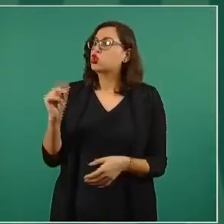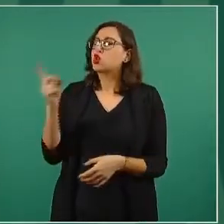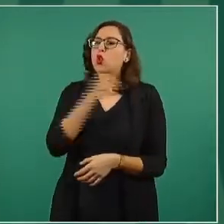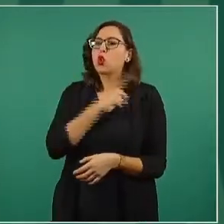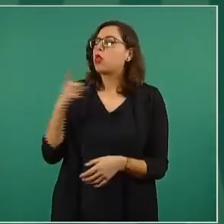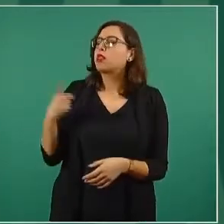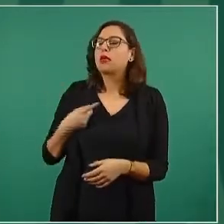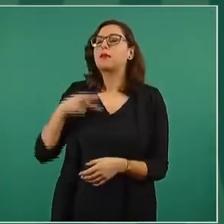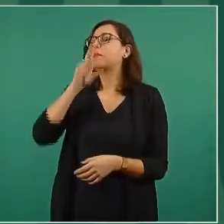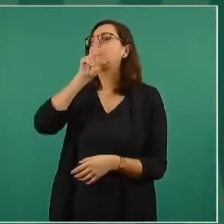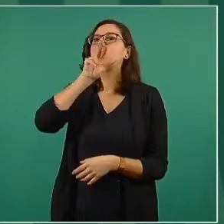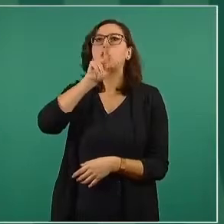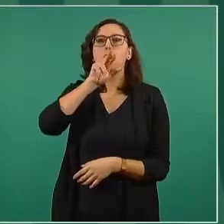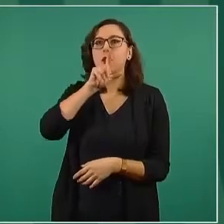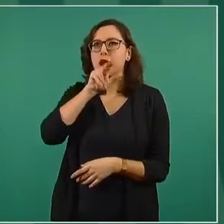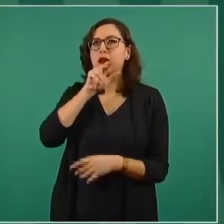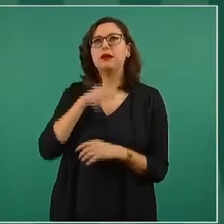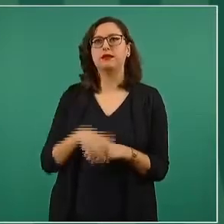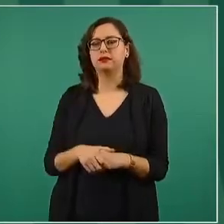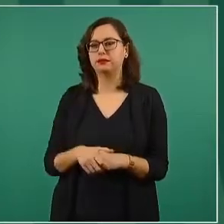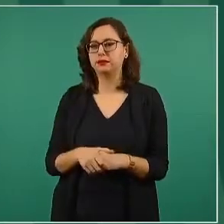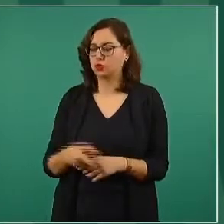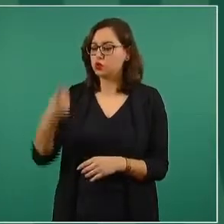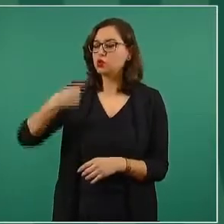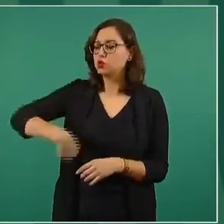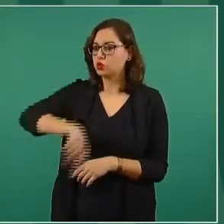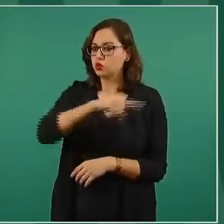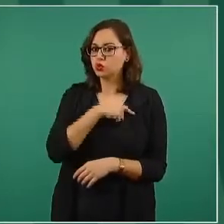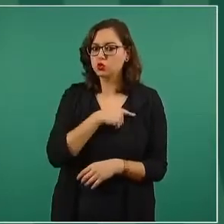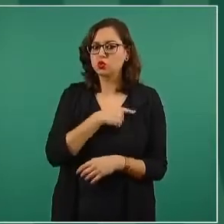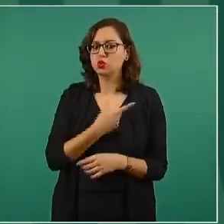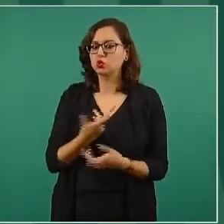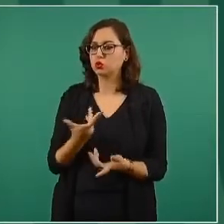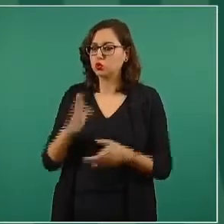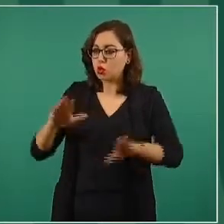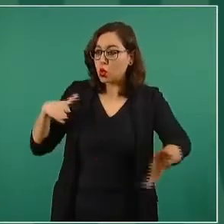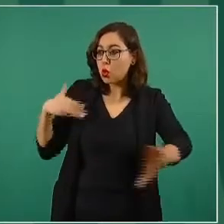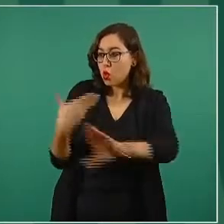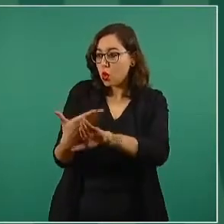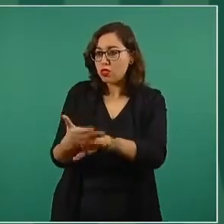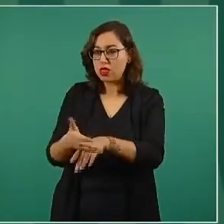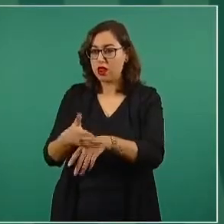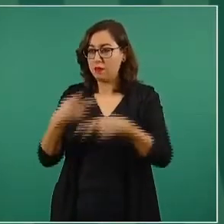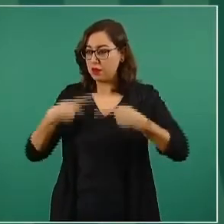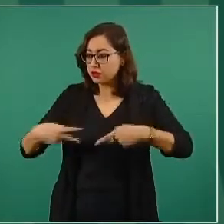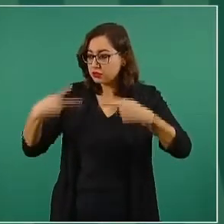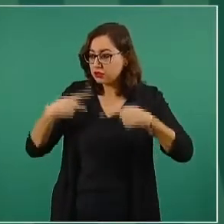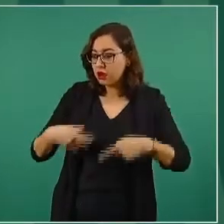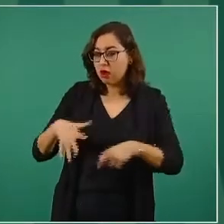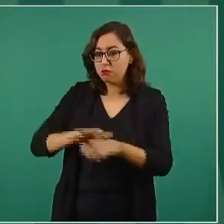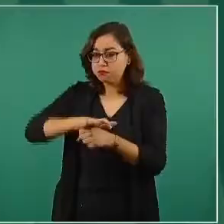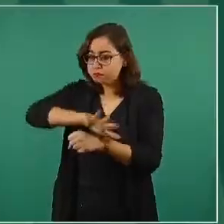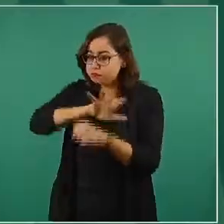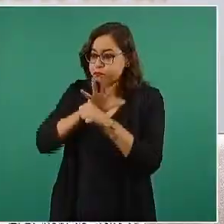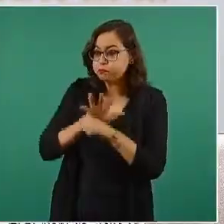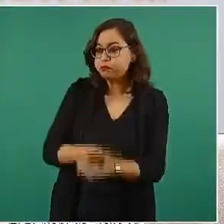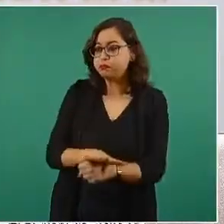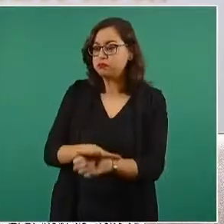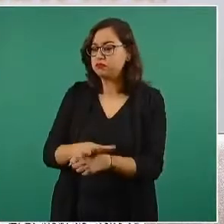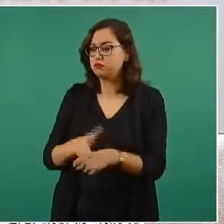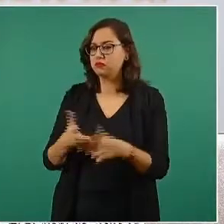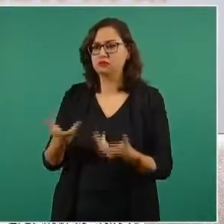ninguna preocupación. Nosotros no vamos a reprimir al pueblo, no se van a